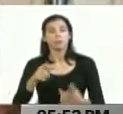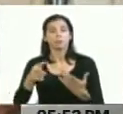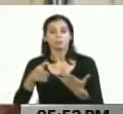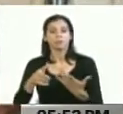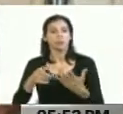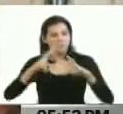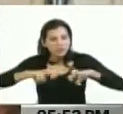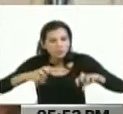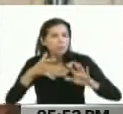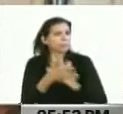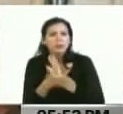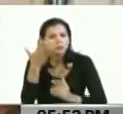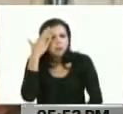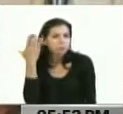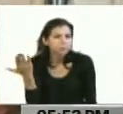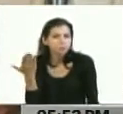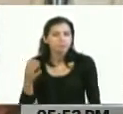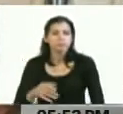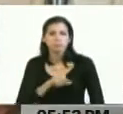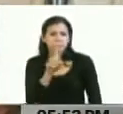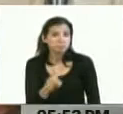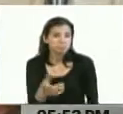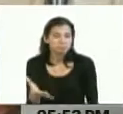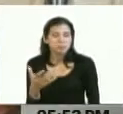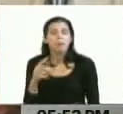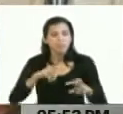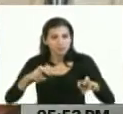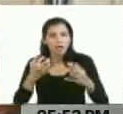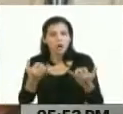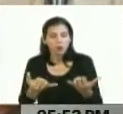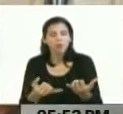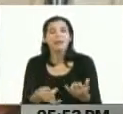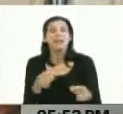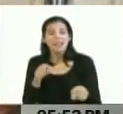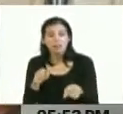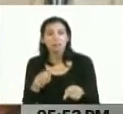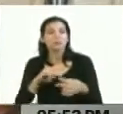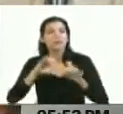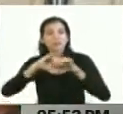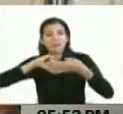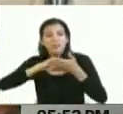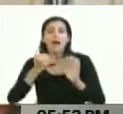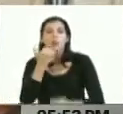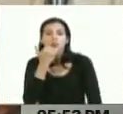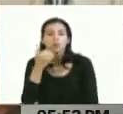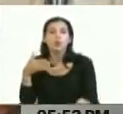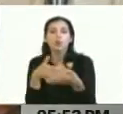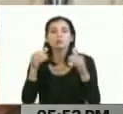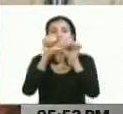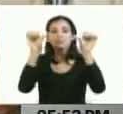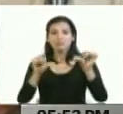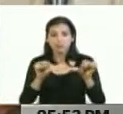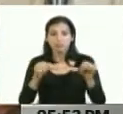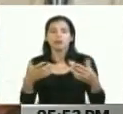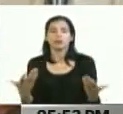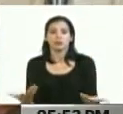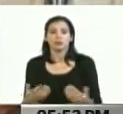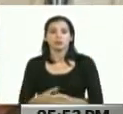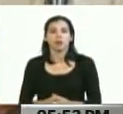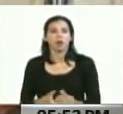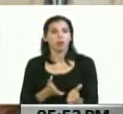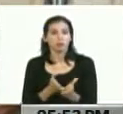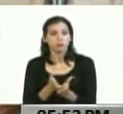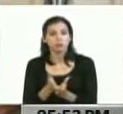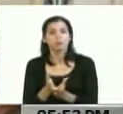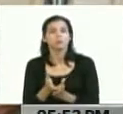impunidad. Toda vez que se está viendo que es parte de este ataque al sistema, pero este ataque al sistema es para seguir o forma